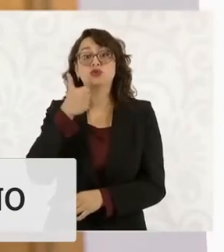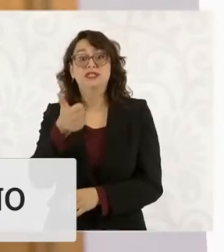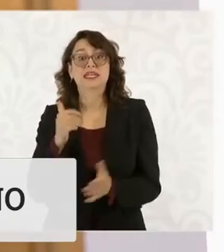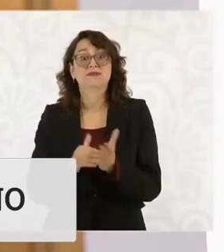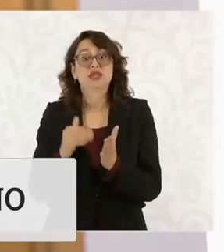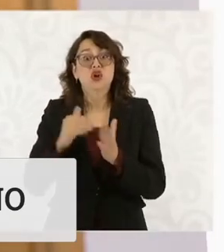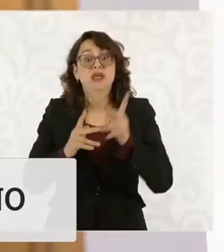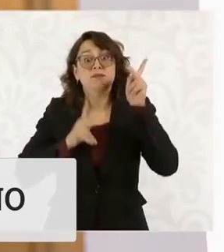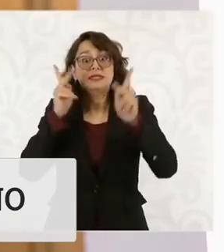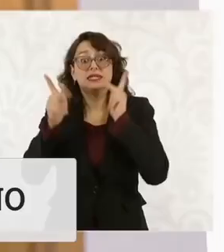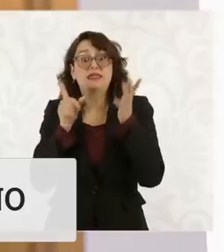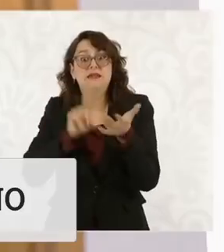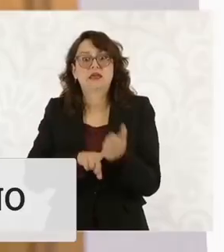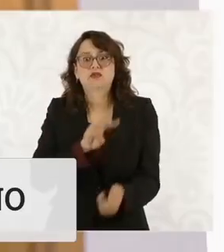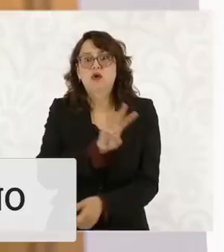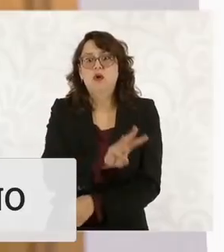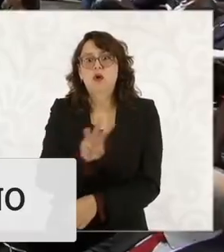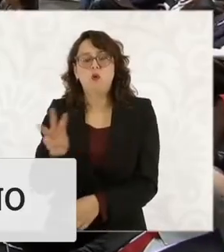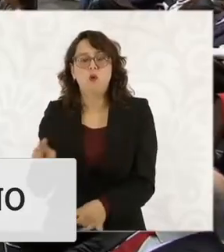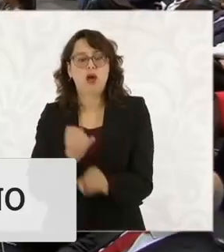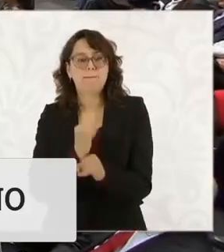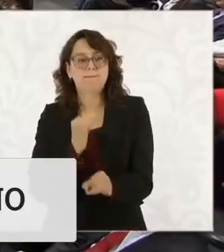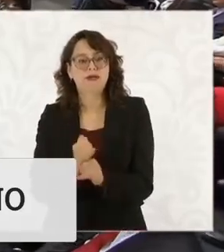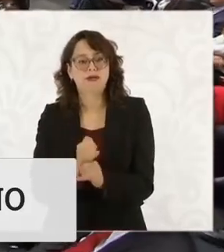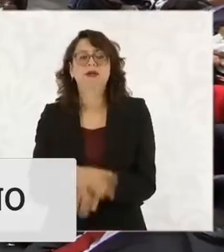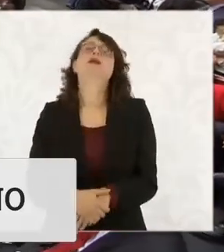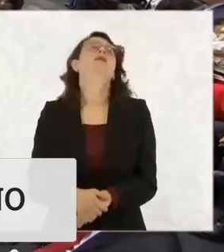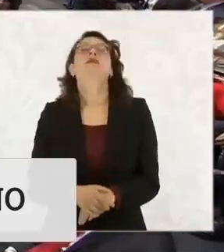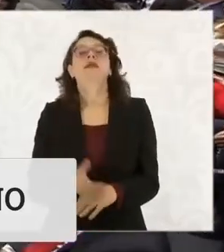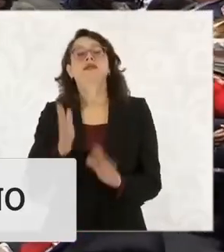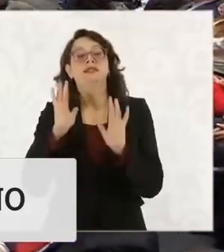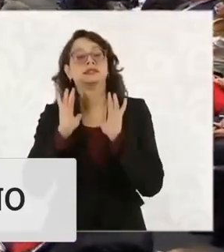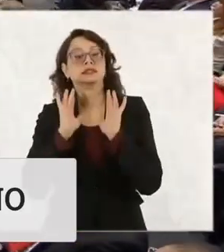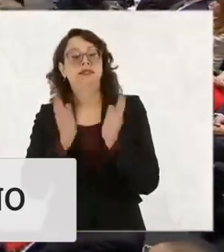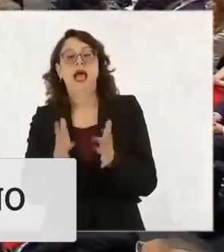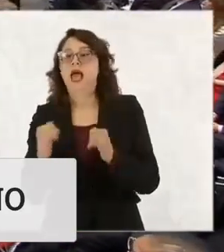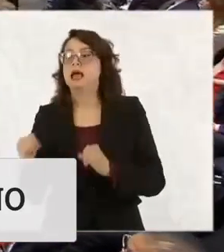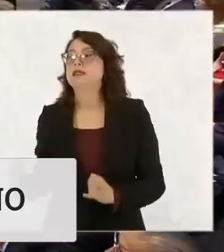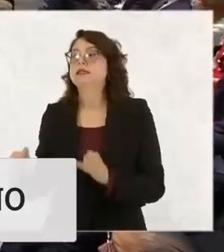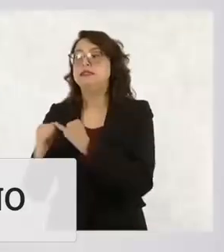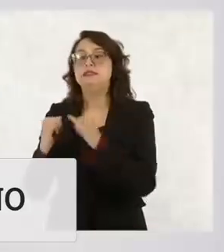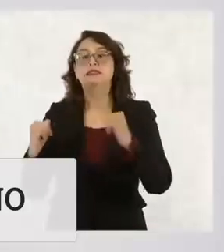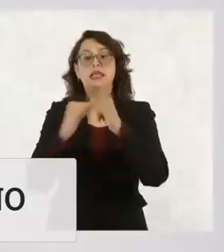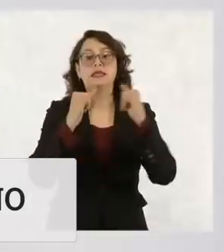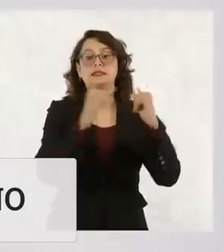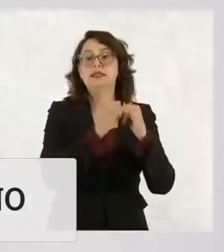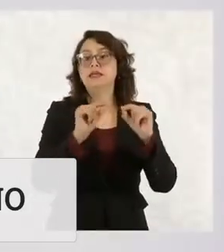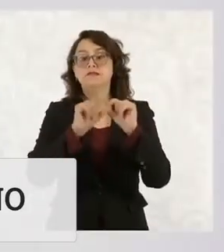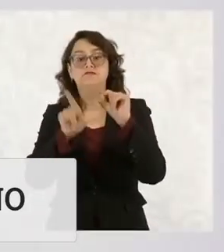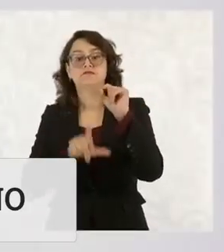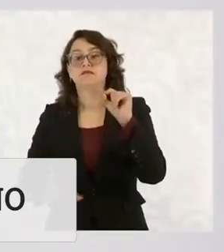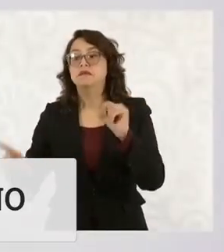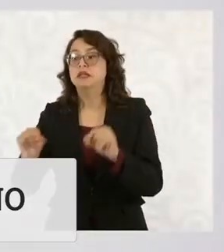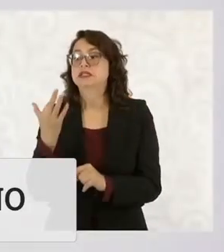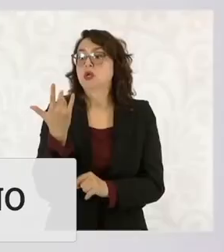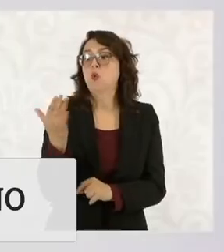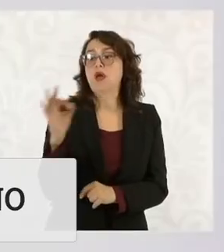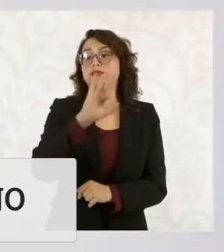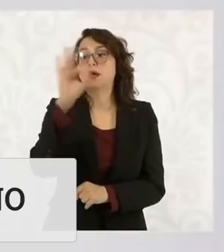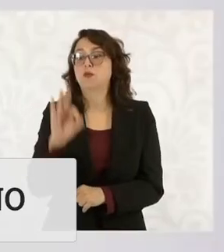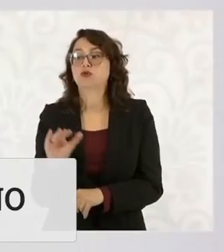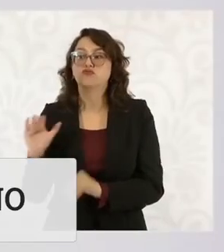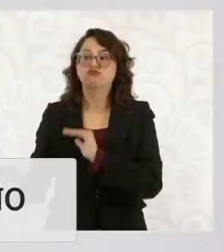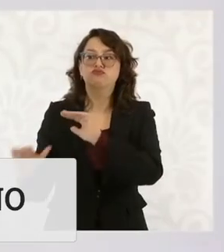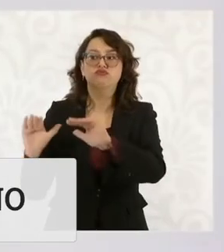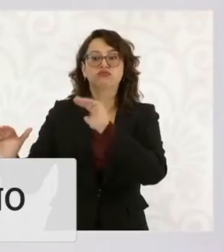millones de visitas semanales. Hemos acordado con más de la mitad de las entidades del país la implementación de